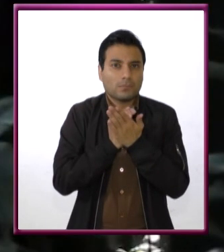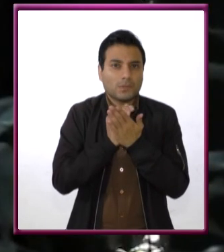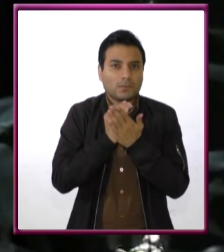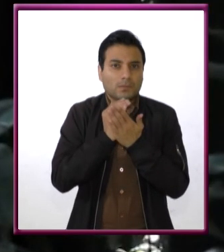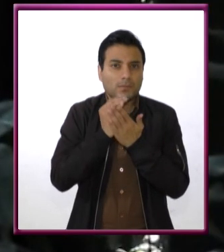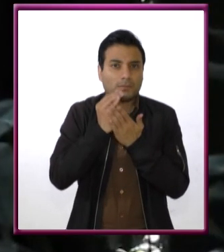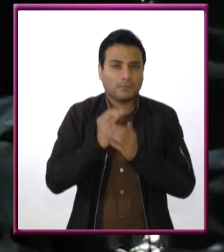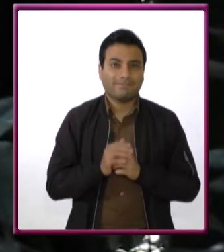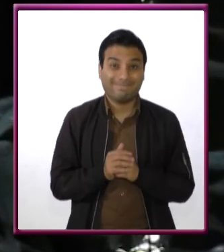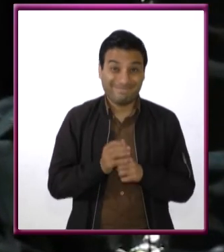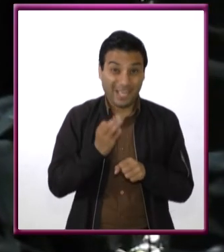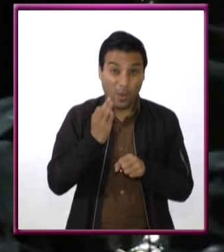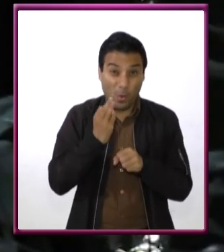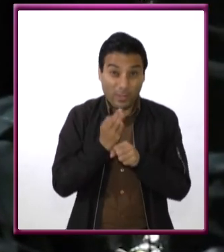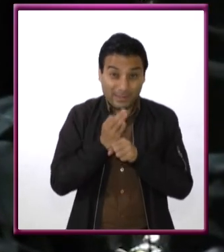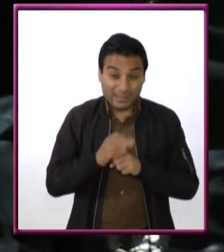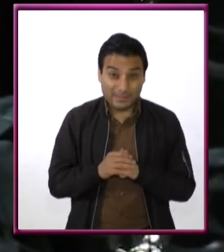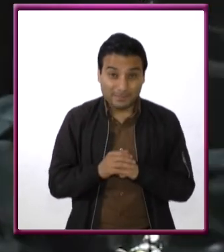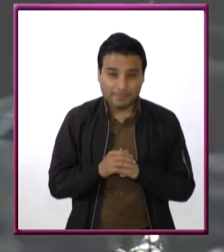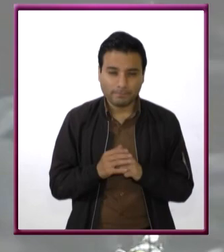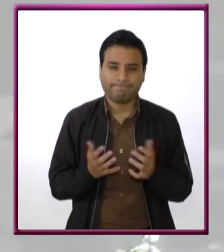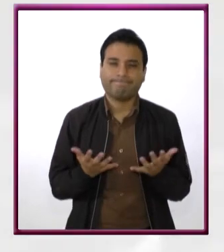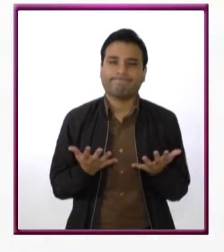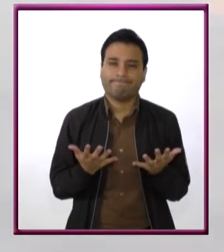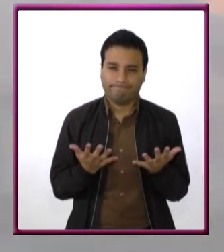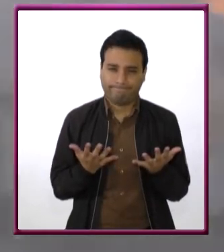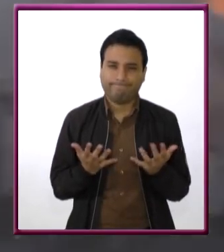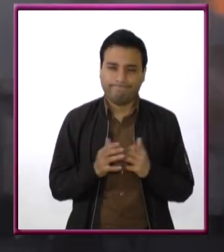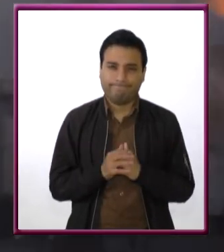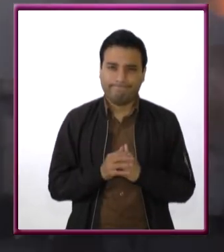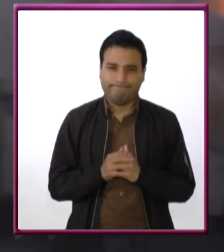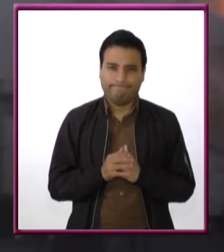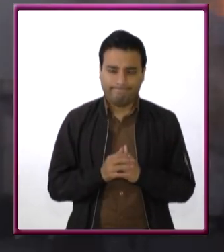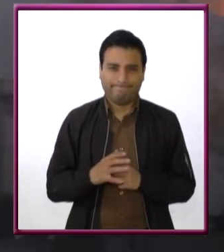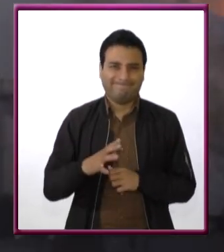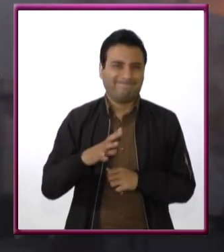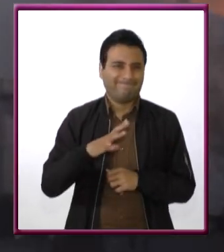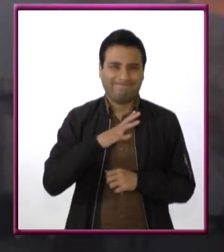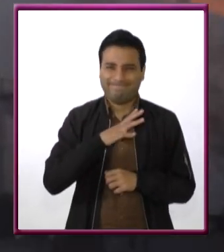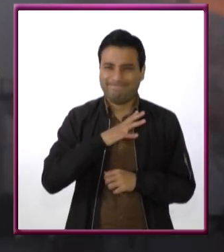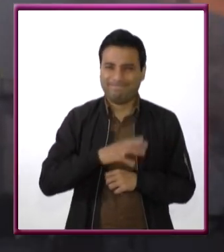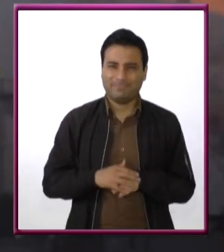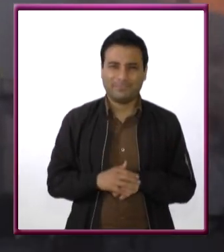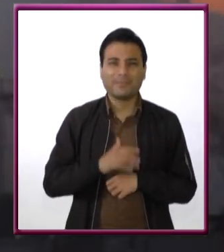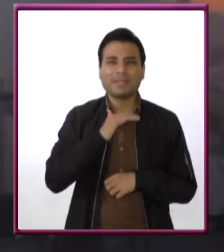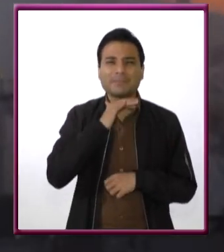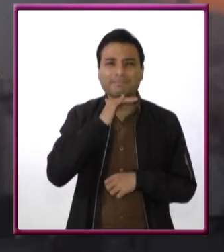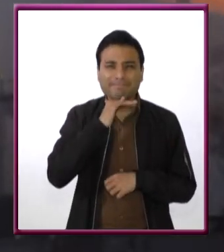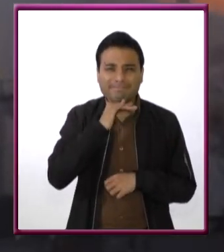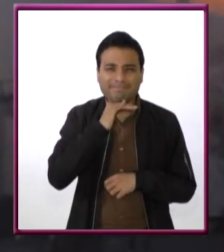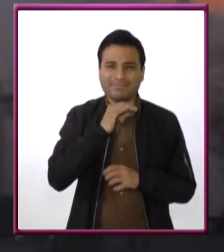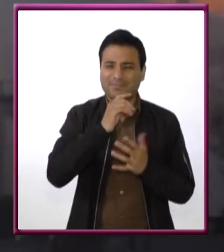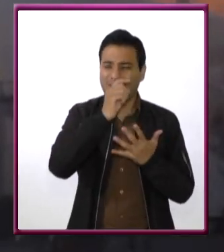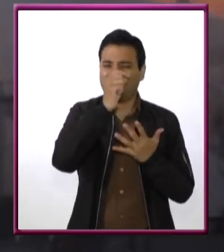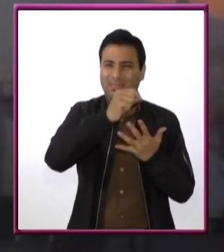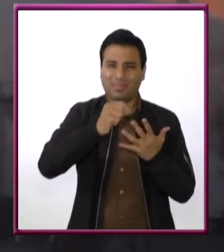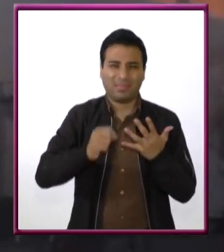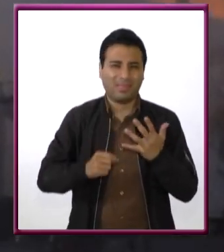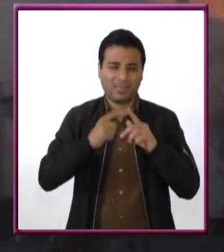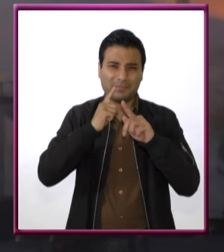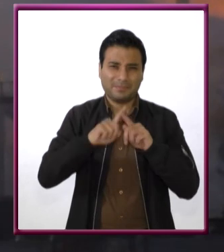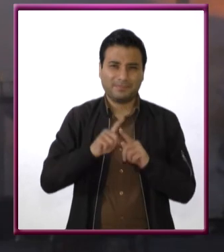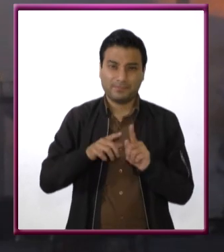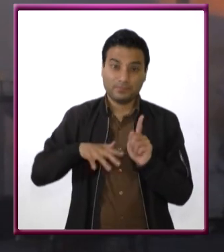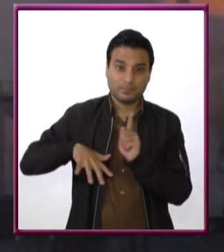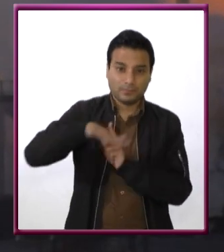que hemos provocado en el conjunto humano todo este trastocamiento, tanto de alteración de los